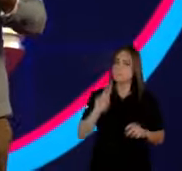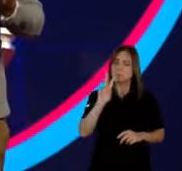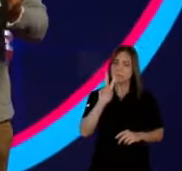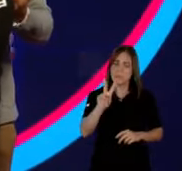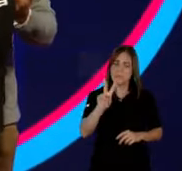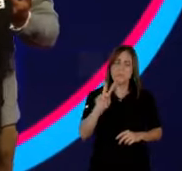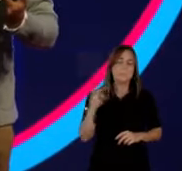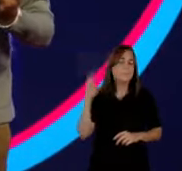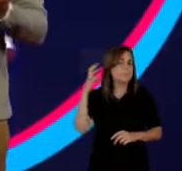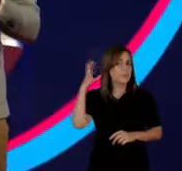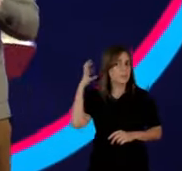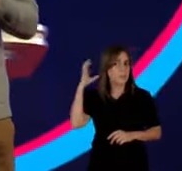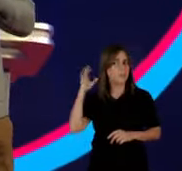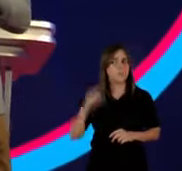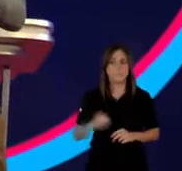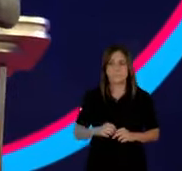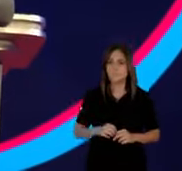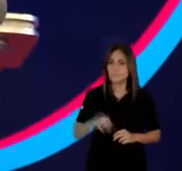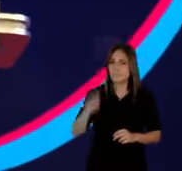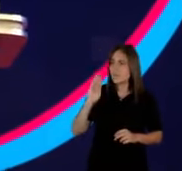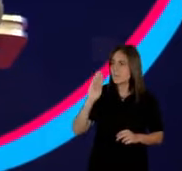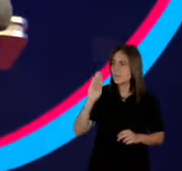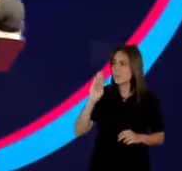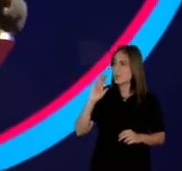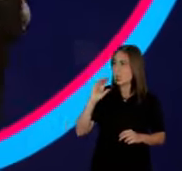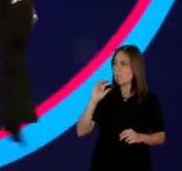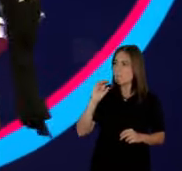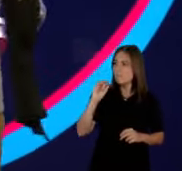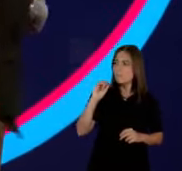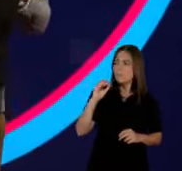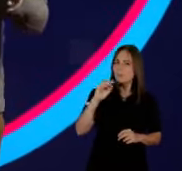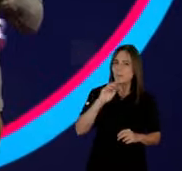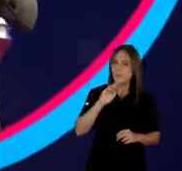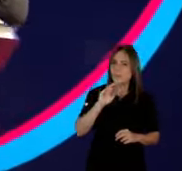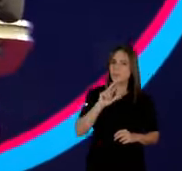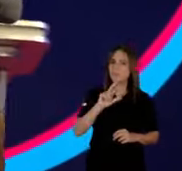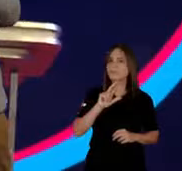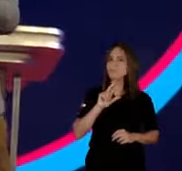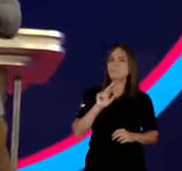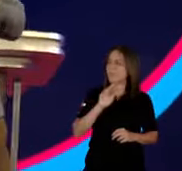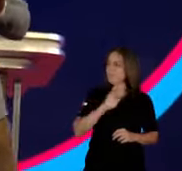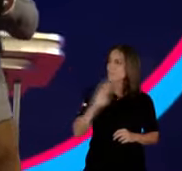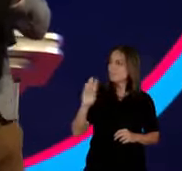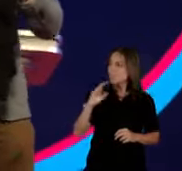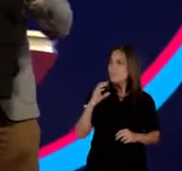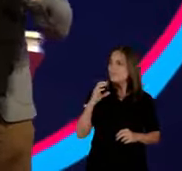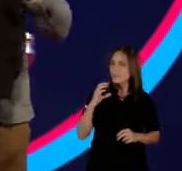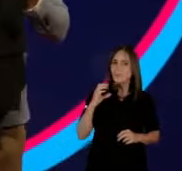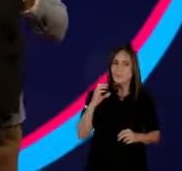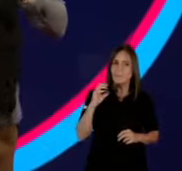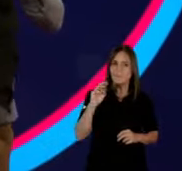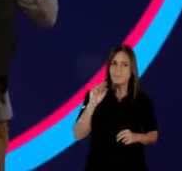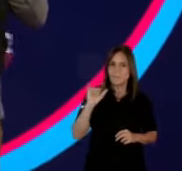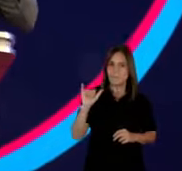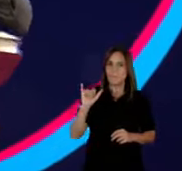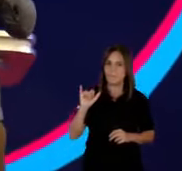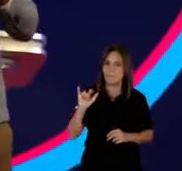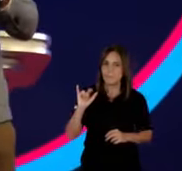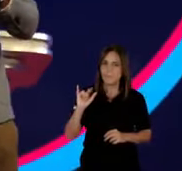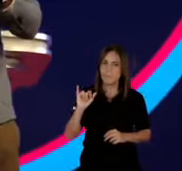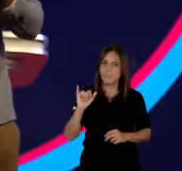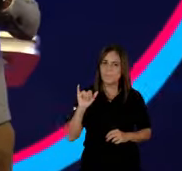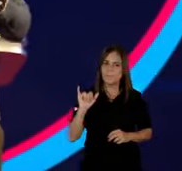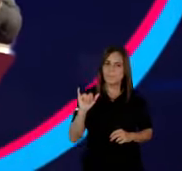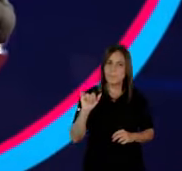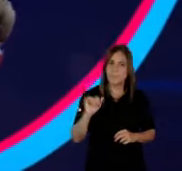Bobby Cruz estará también recibiendo un homenaje. Y cuando la gente sabe que Bobby Cruz está, es que están conscientes que es un evento